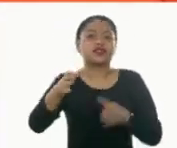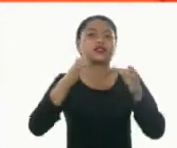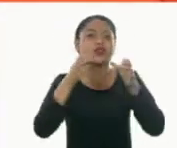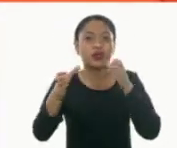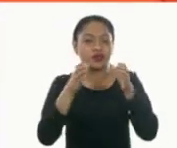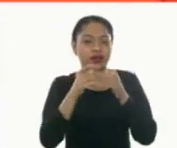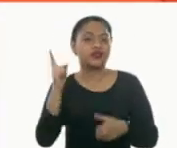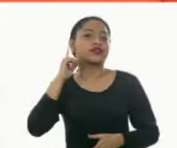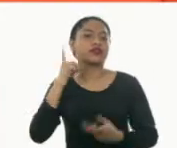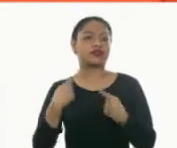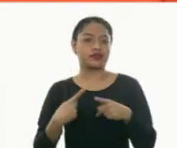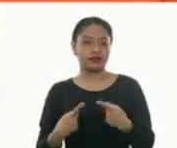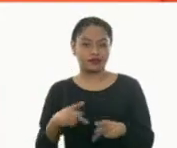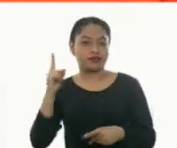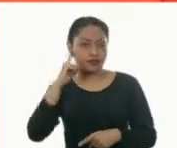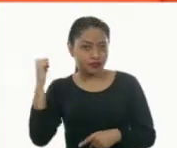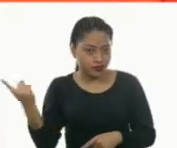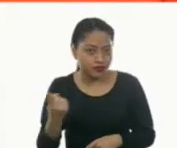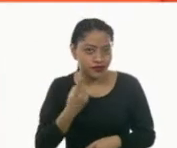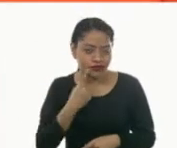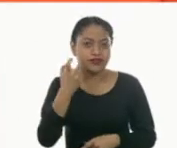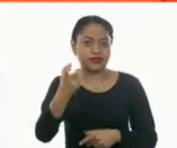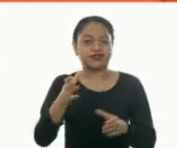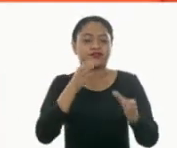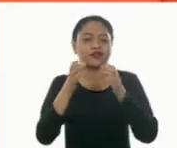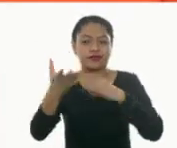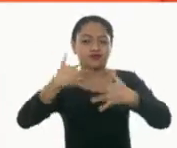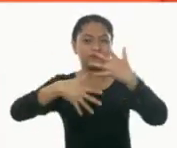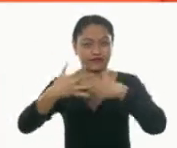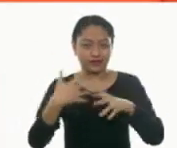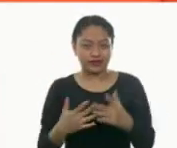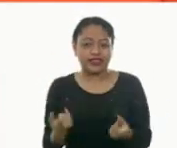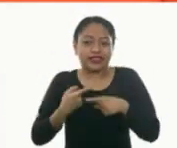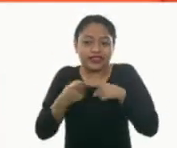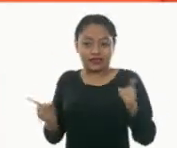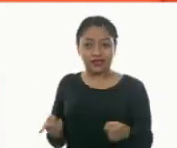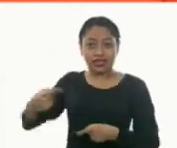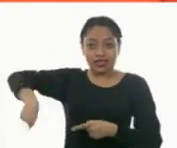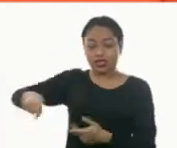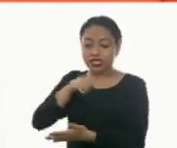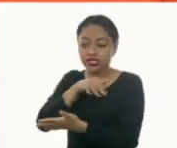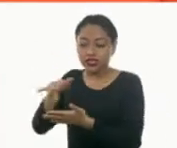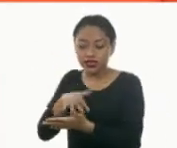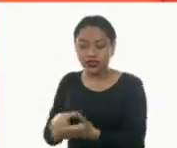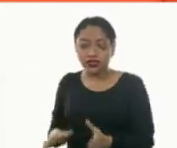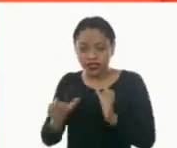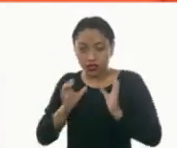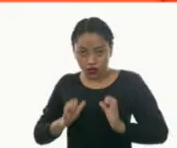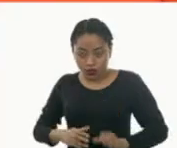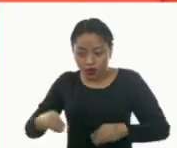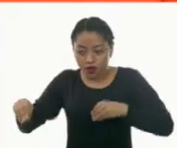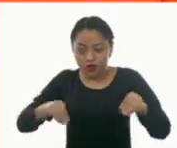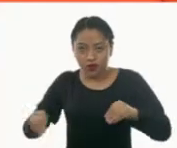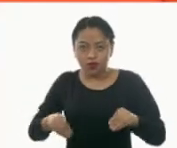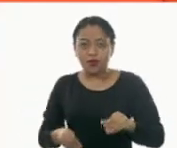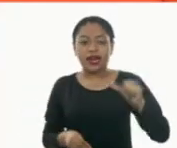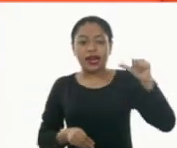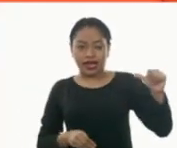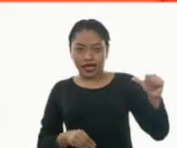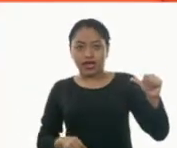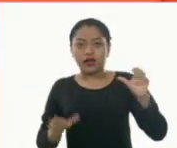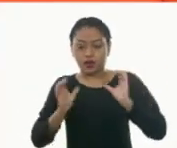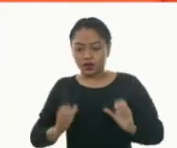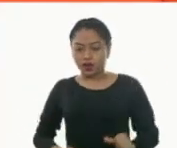las personas sordas. Acá en la lectura, el gesto se apoya en la forma de la letra. Esta es la A, esta es